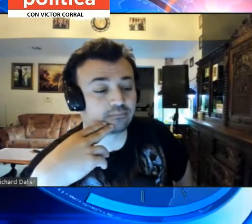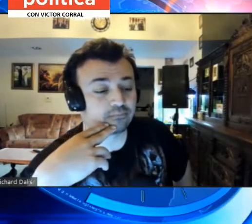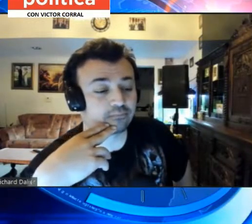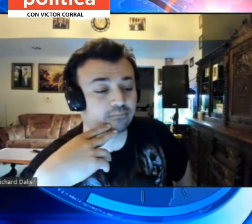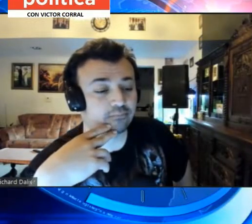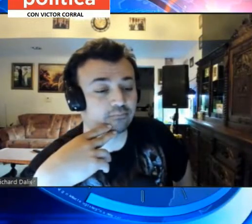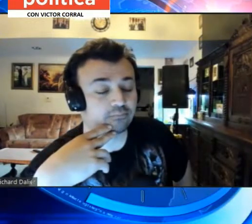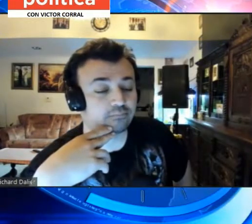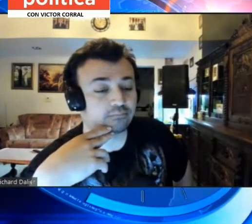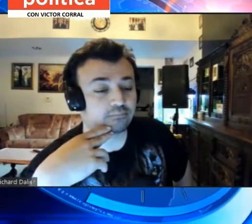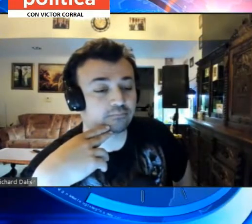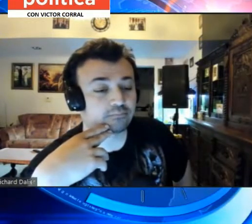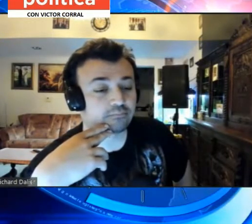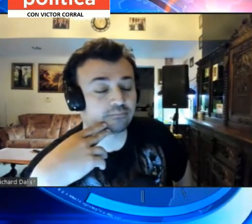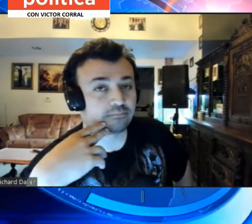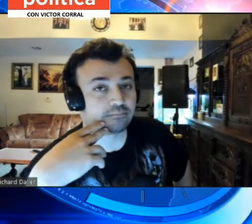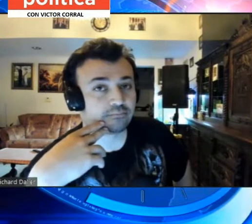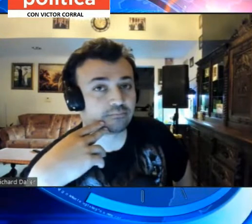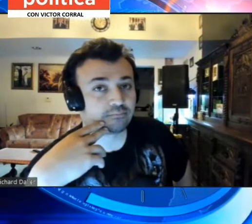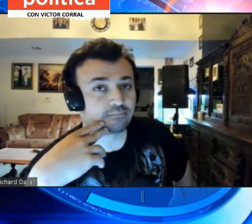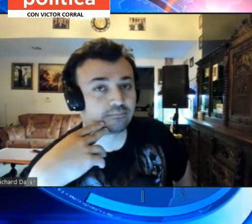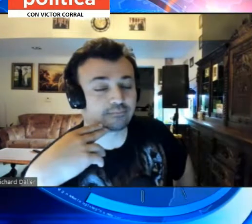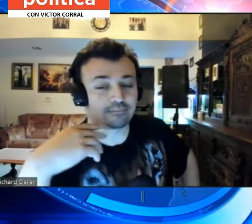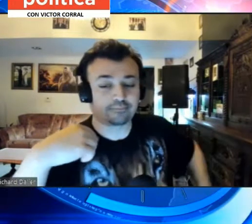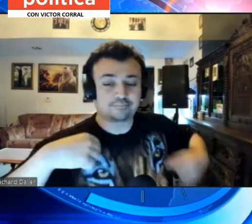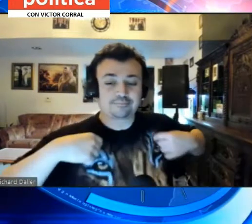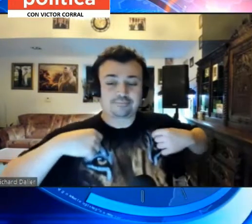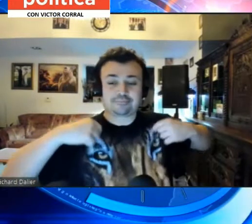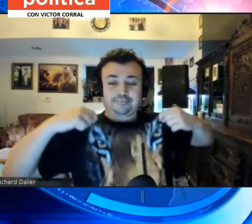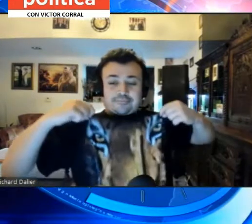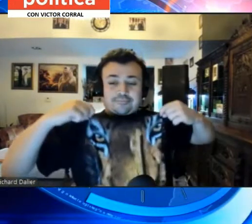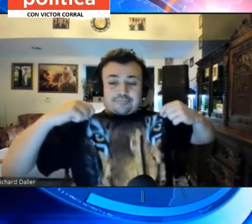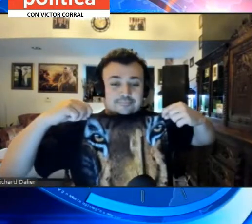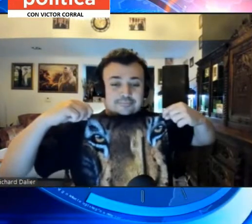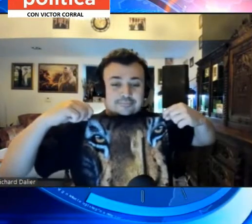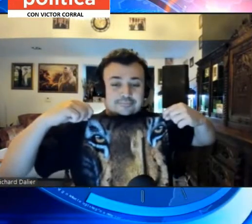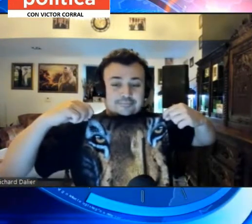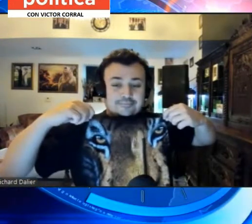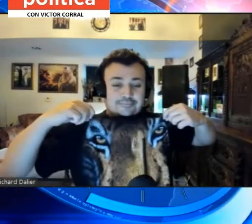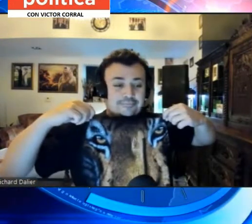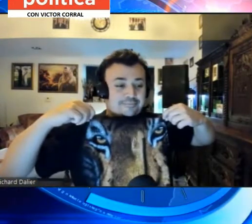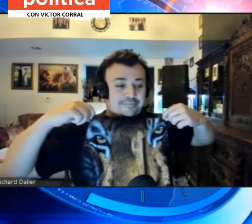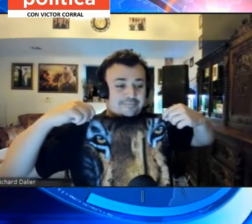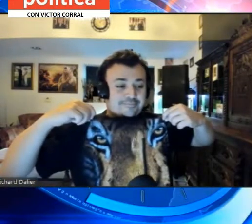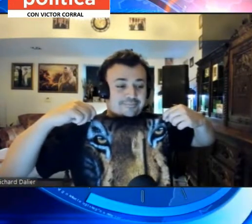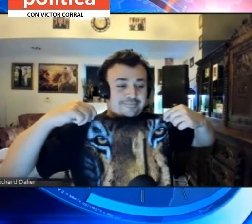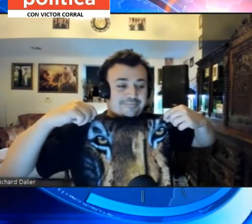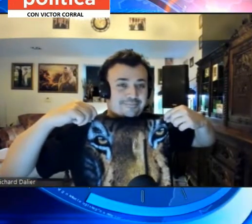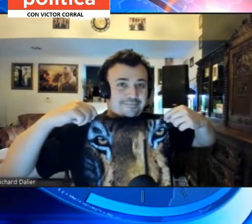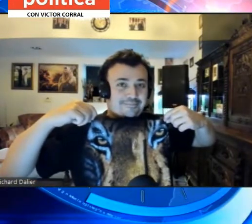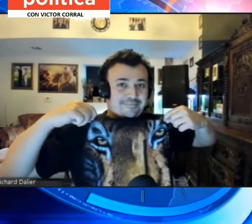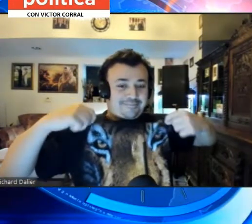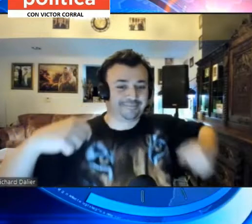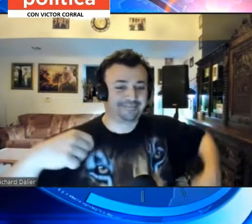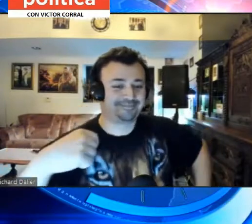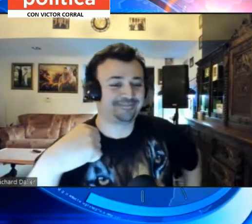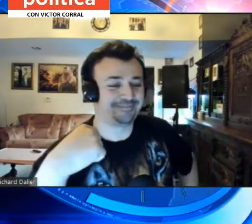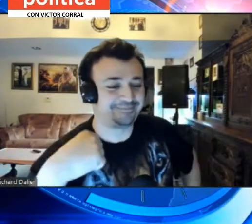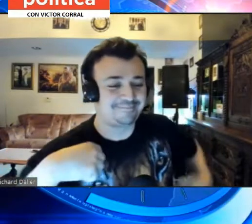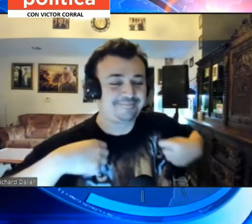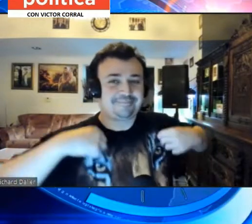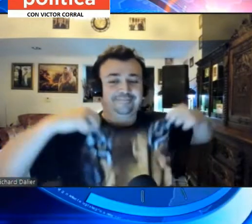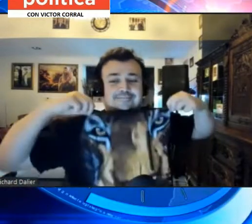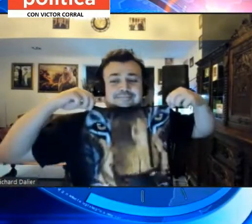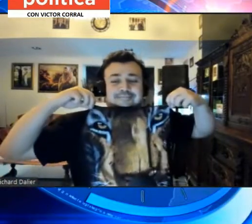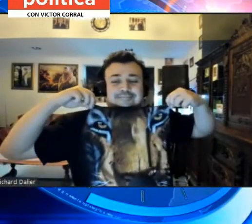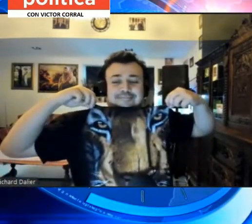el tigre mexicano. Para poder hacer ese tipo de actos, se requiere, míralo, ahí lo tiene Richard al tigre en